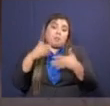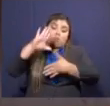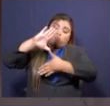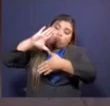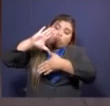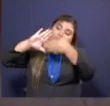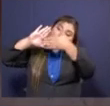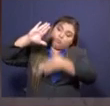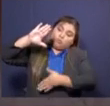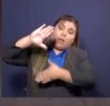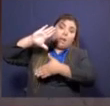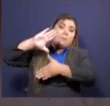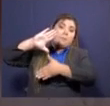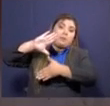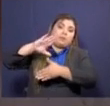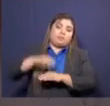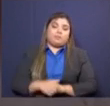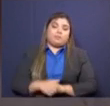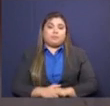Adicionalmente,